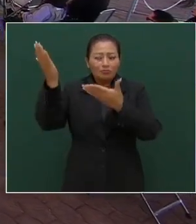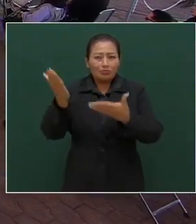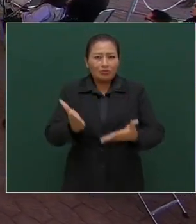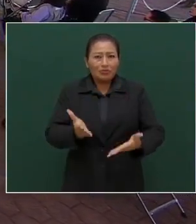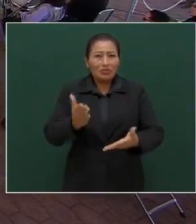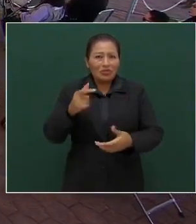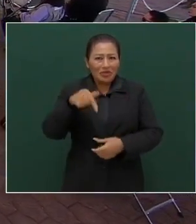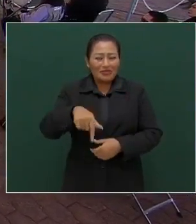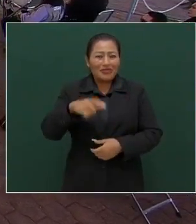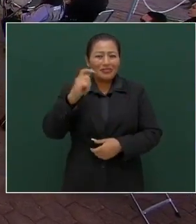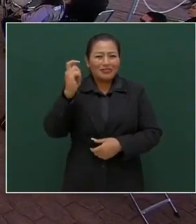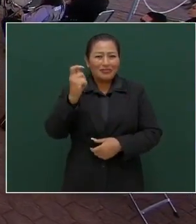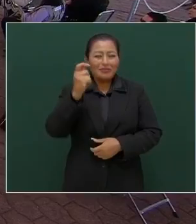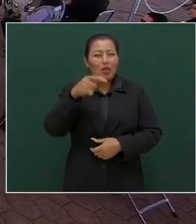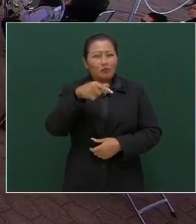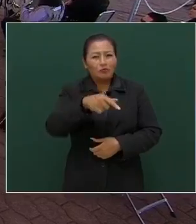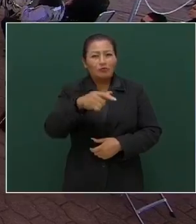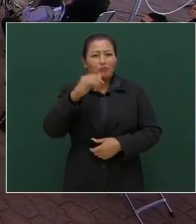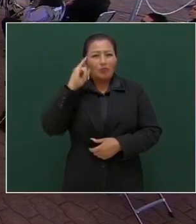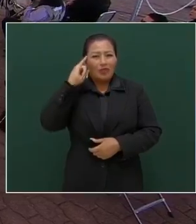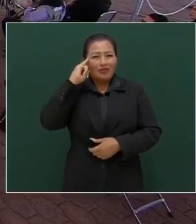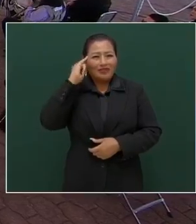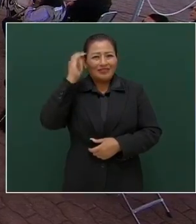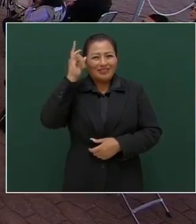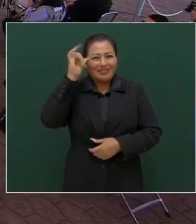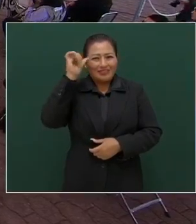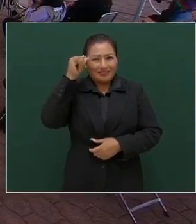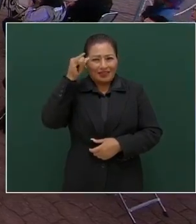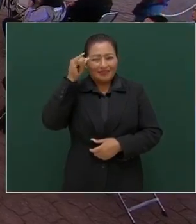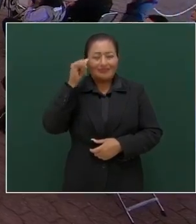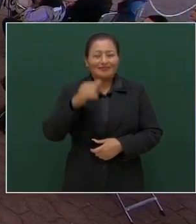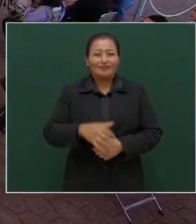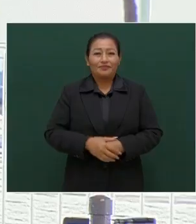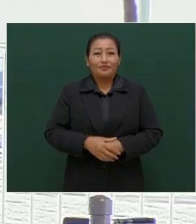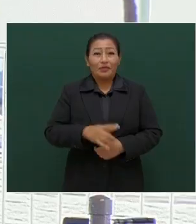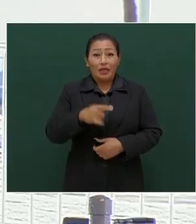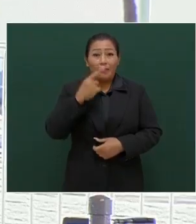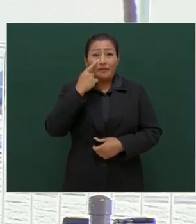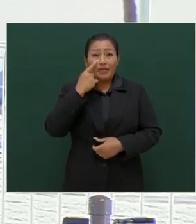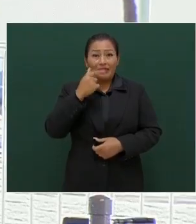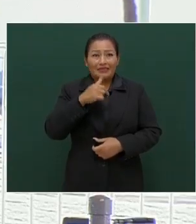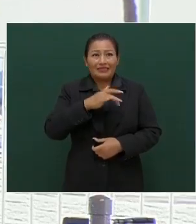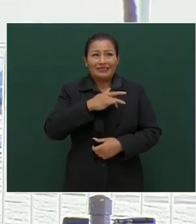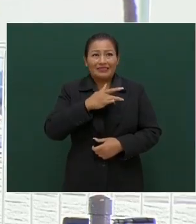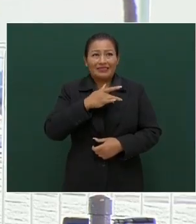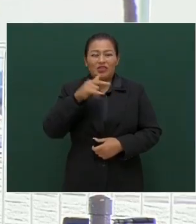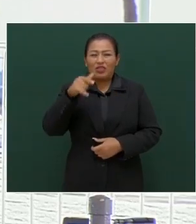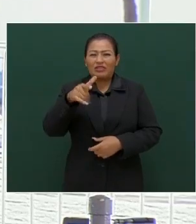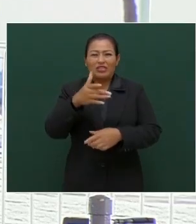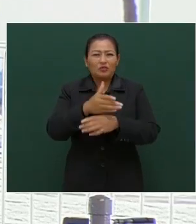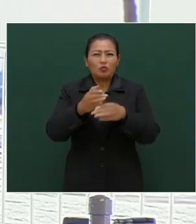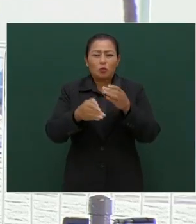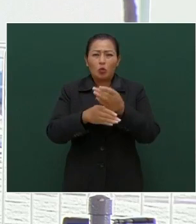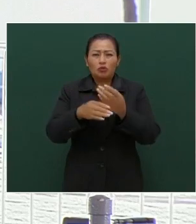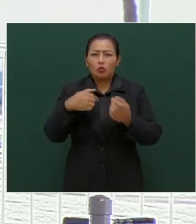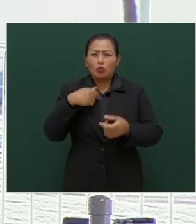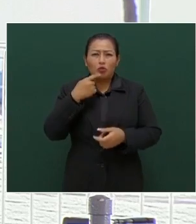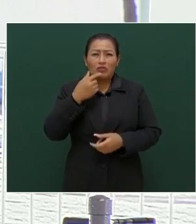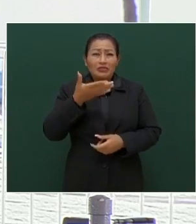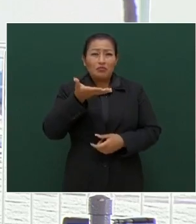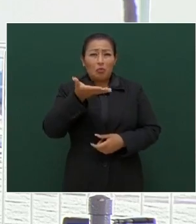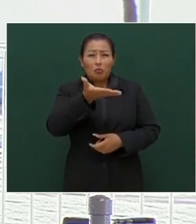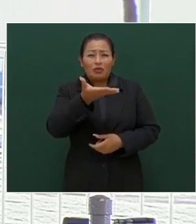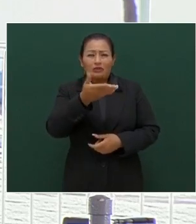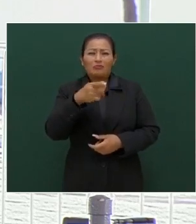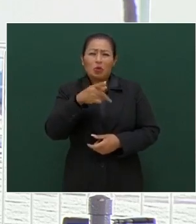celebrarlo con los yaquis, como usted ha dicho. Mire, con ánimo este tipo de cosas casi nunca se las pedimos, pero